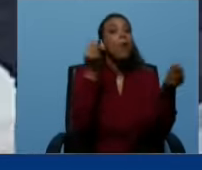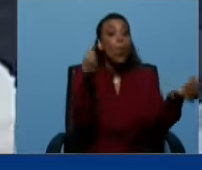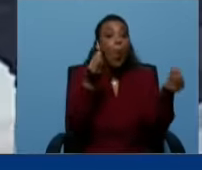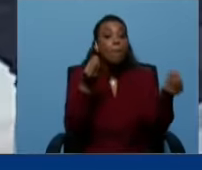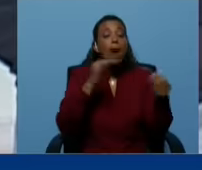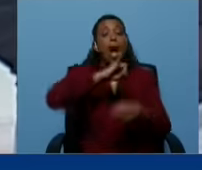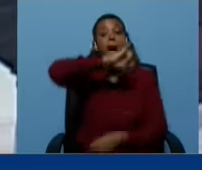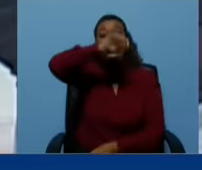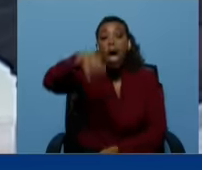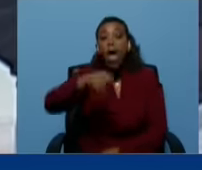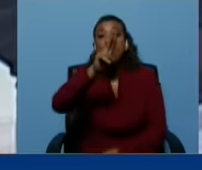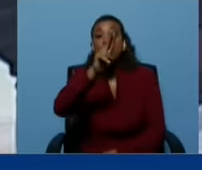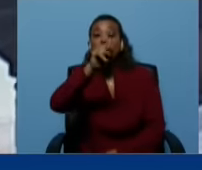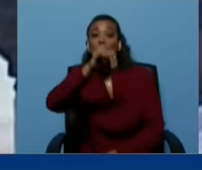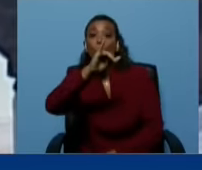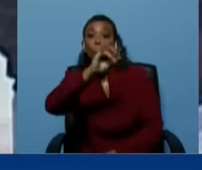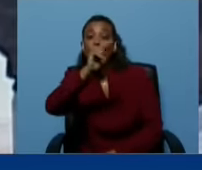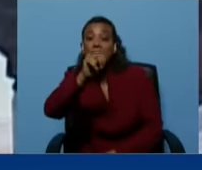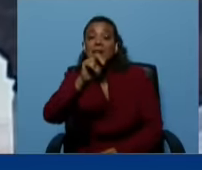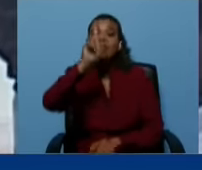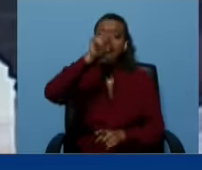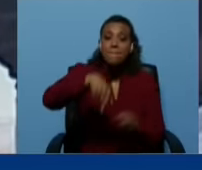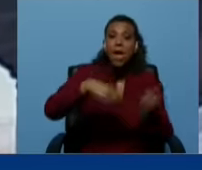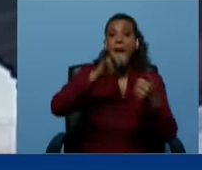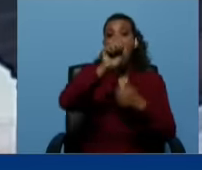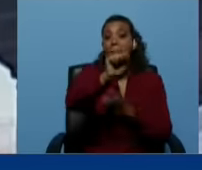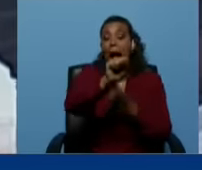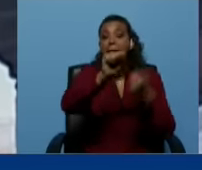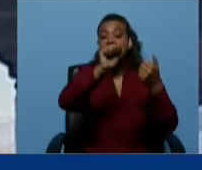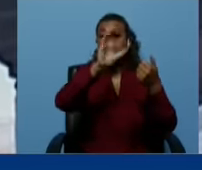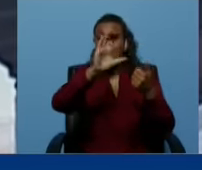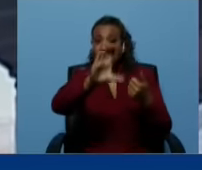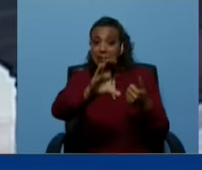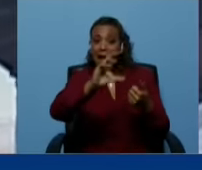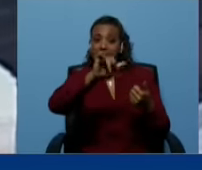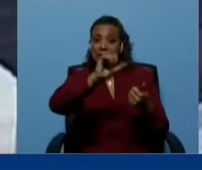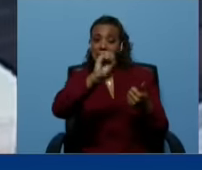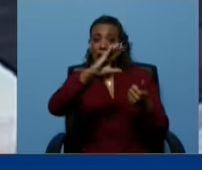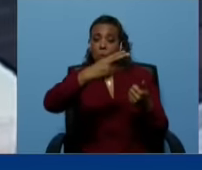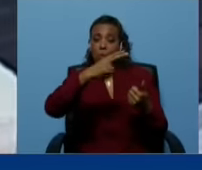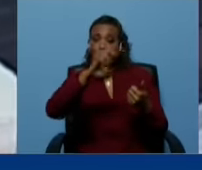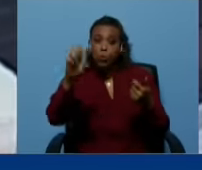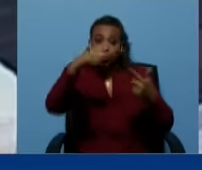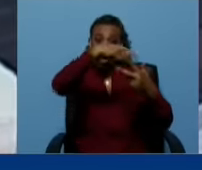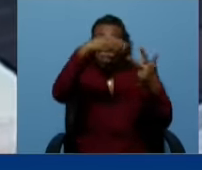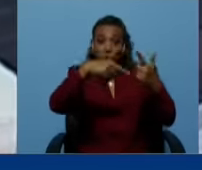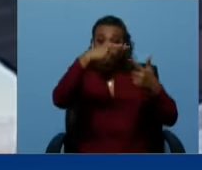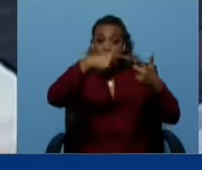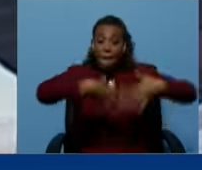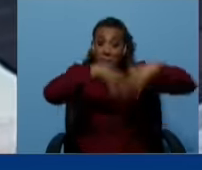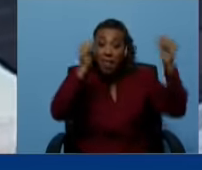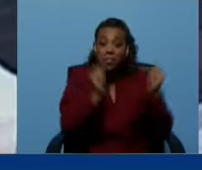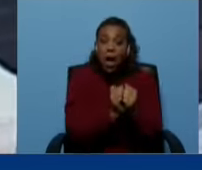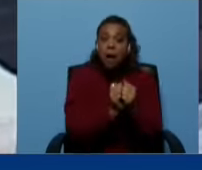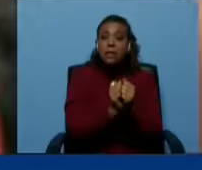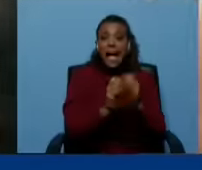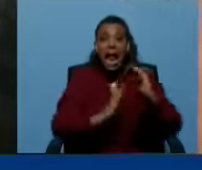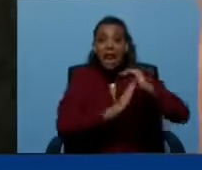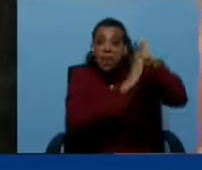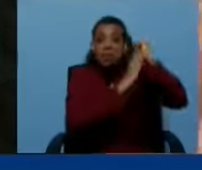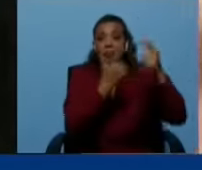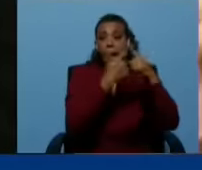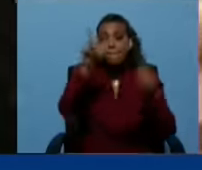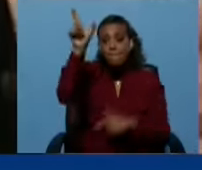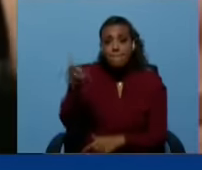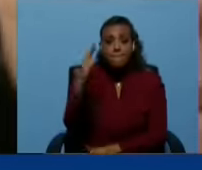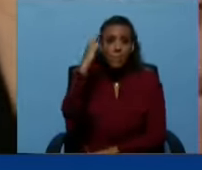Junín y en Ayacucho, al mando de Bolívar y Sucre, nuestros padres